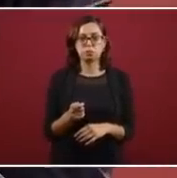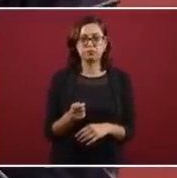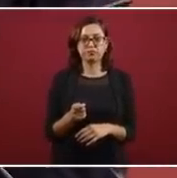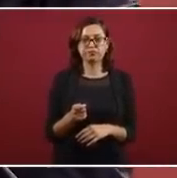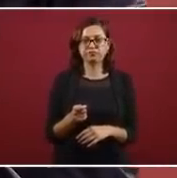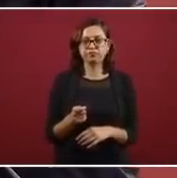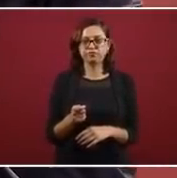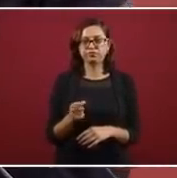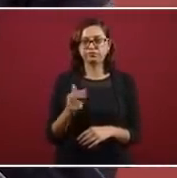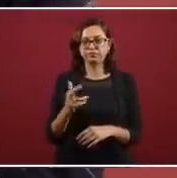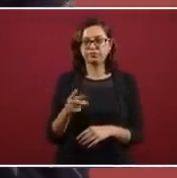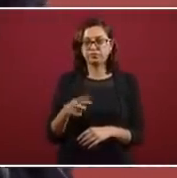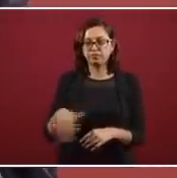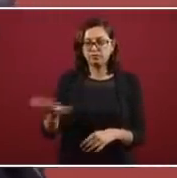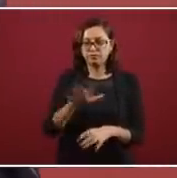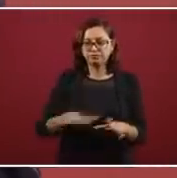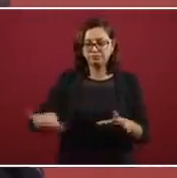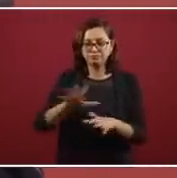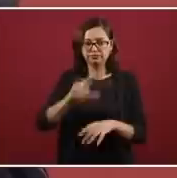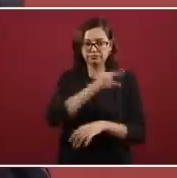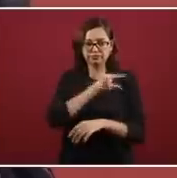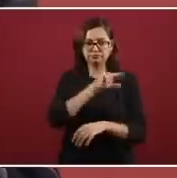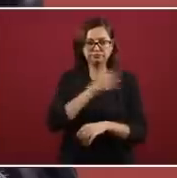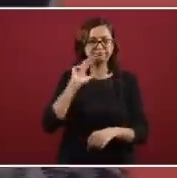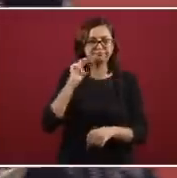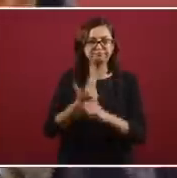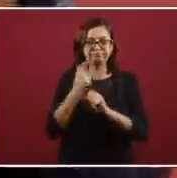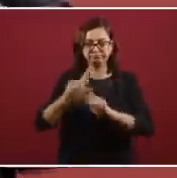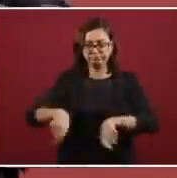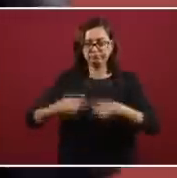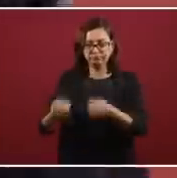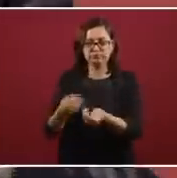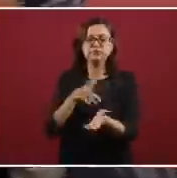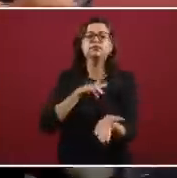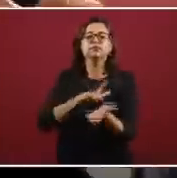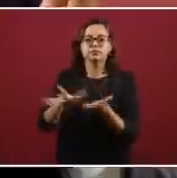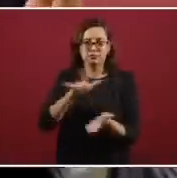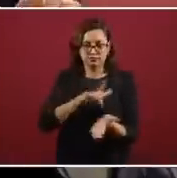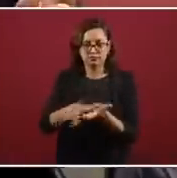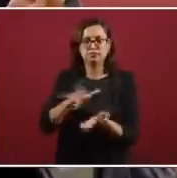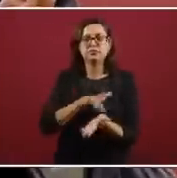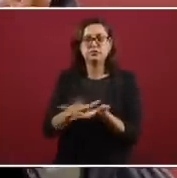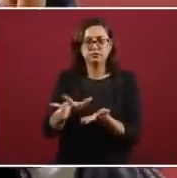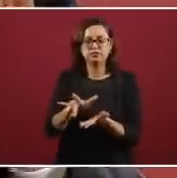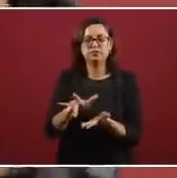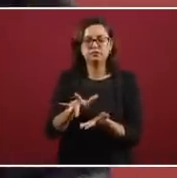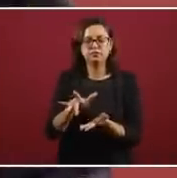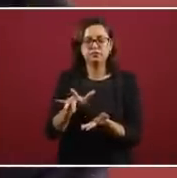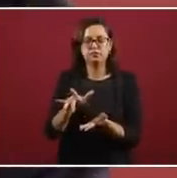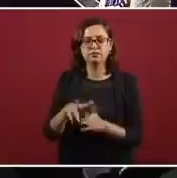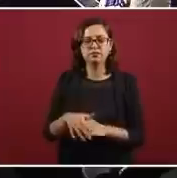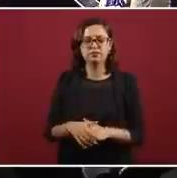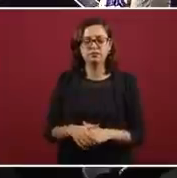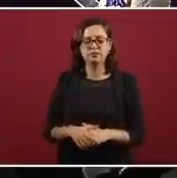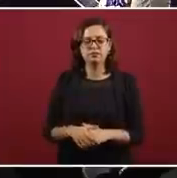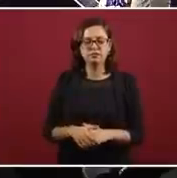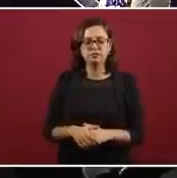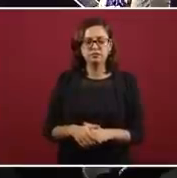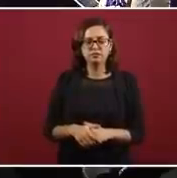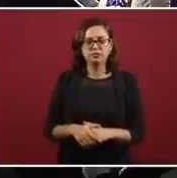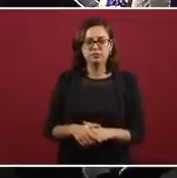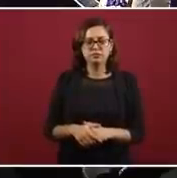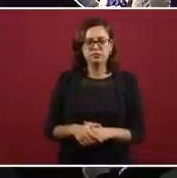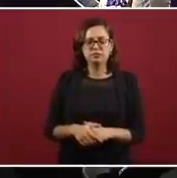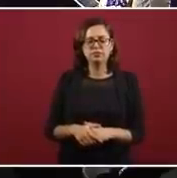como responsabilidad el sector privado, apoyar al sector privado, y en